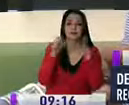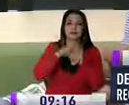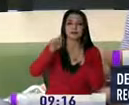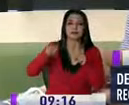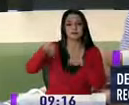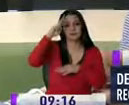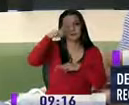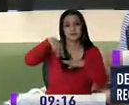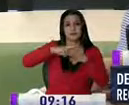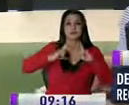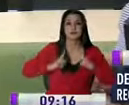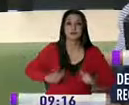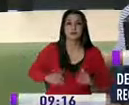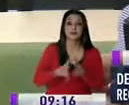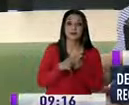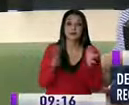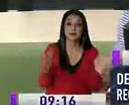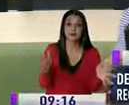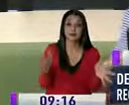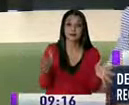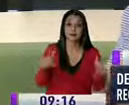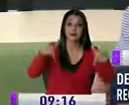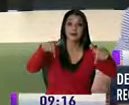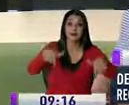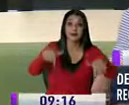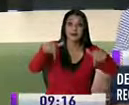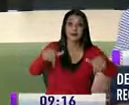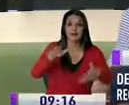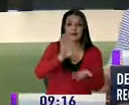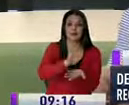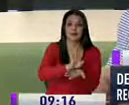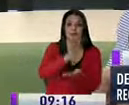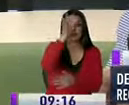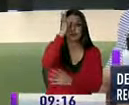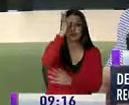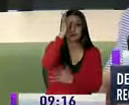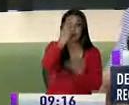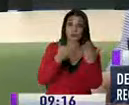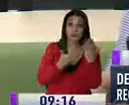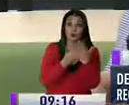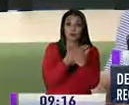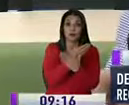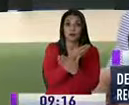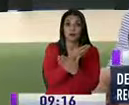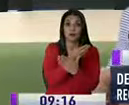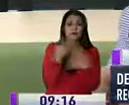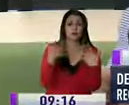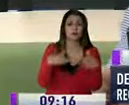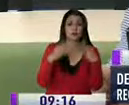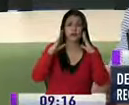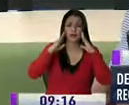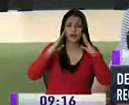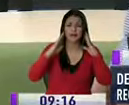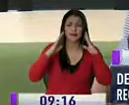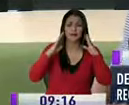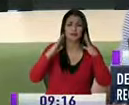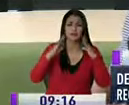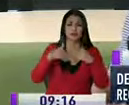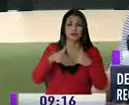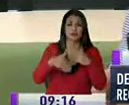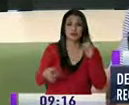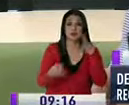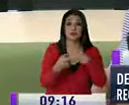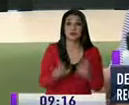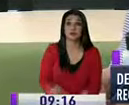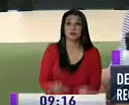Nacional de Salud en general. Solo el nuestro, al ser un hospital nuevo, estuvo atendiendo o ha estado atendiendo hasta